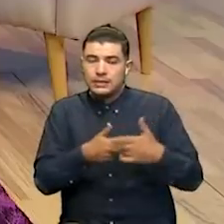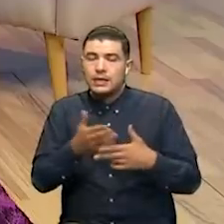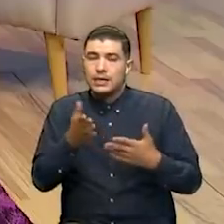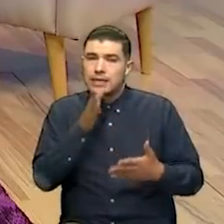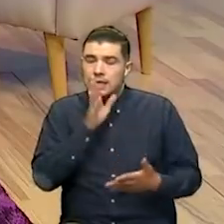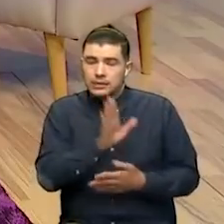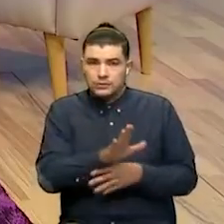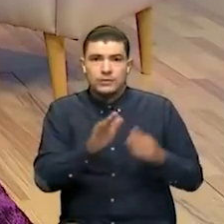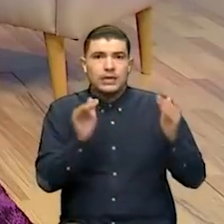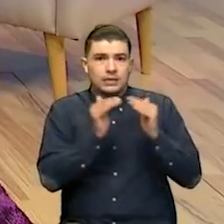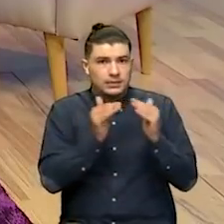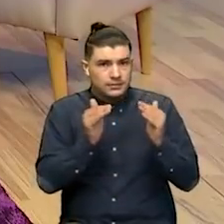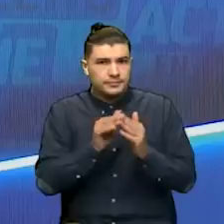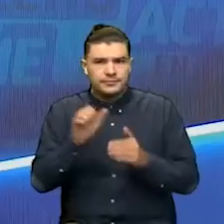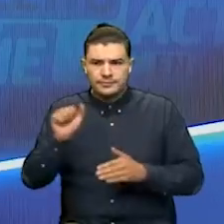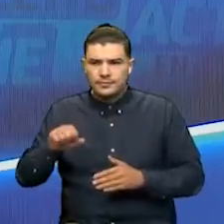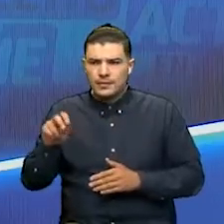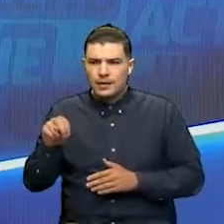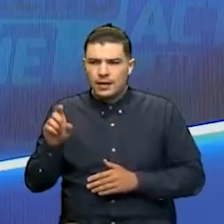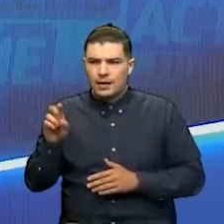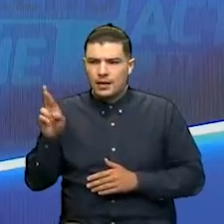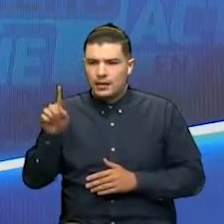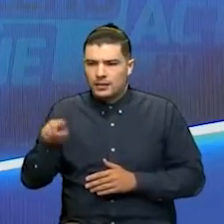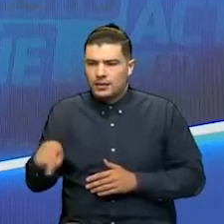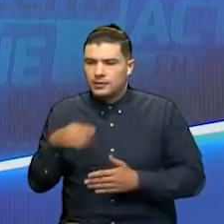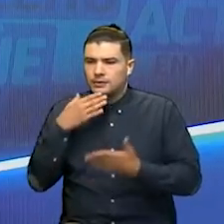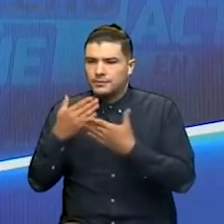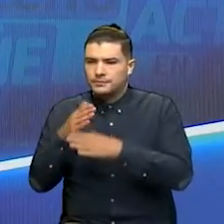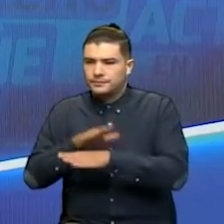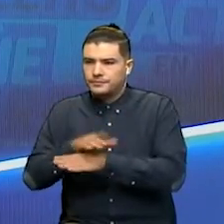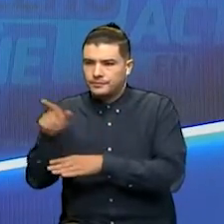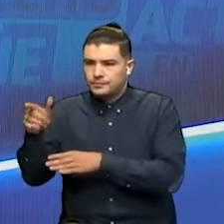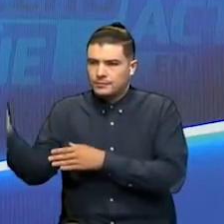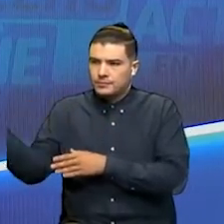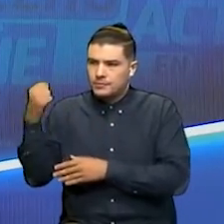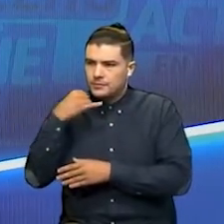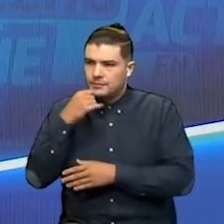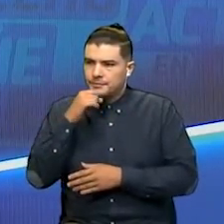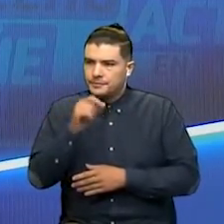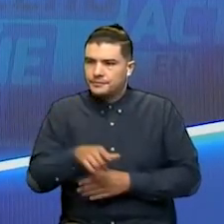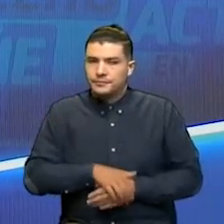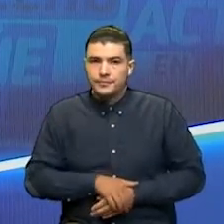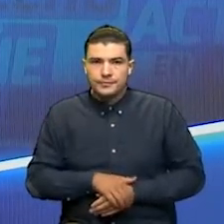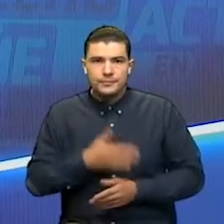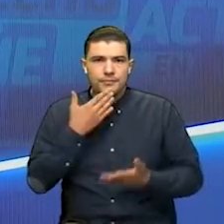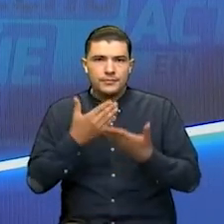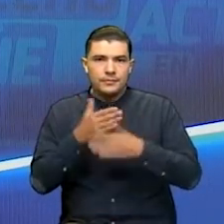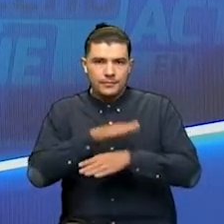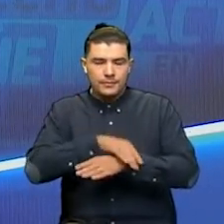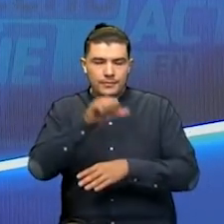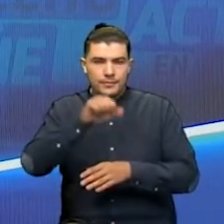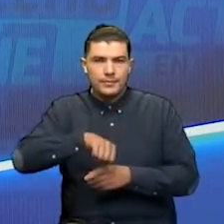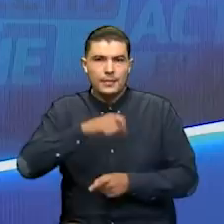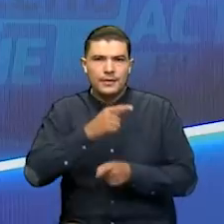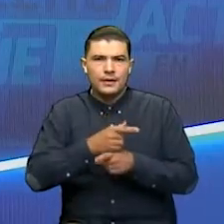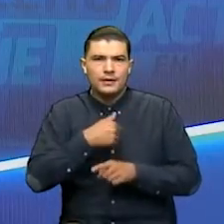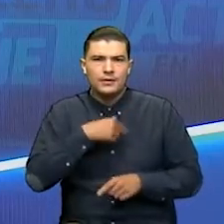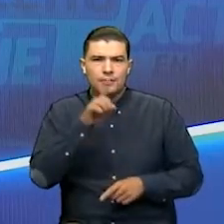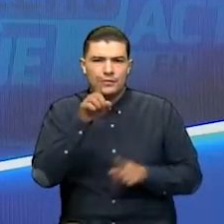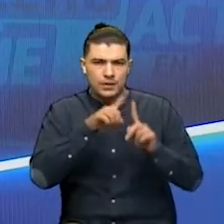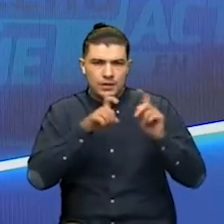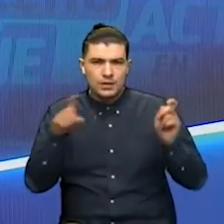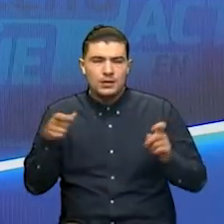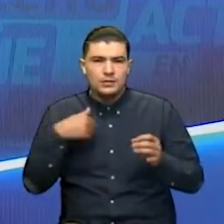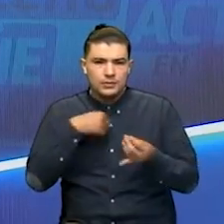Díaz, usted se encuentra con nosotros. Muy buenas tardes. ¿Cómo podemos ayudarle? Muy buenas tardes. Adelante. Mire, una cosita. El caso